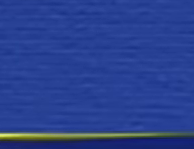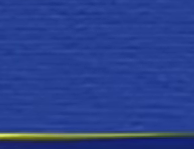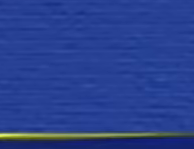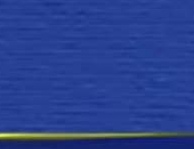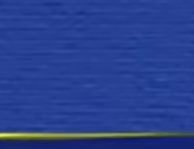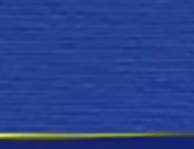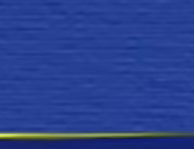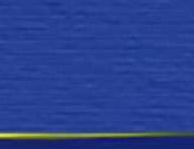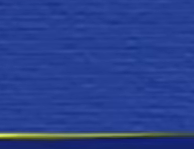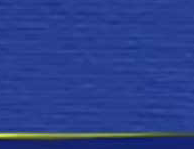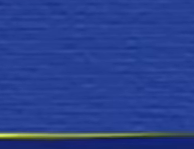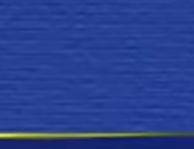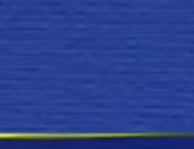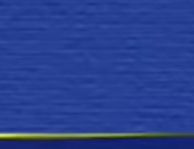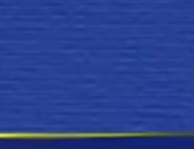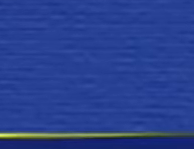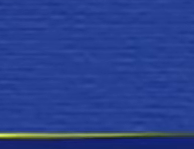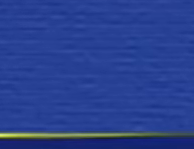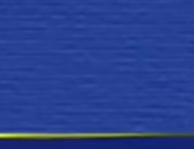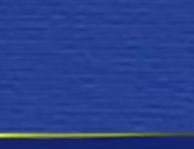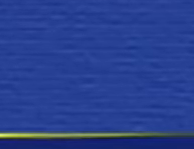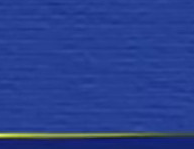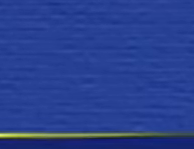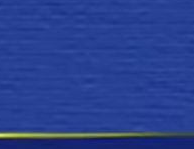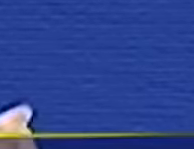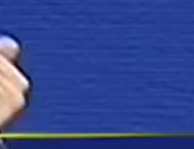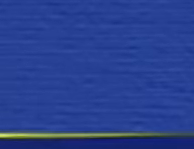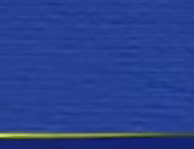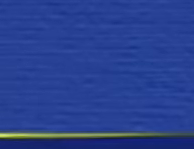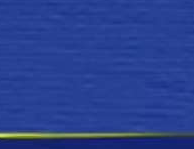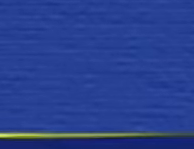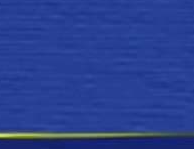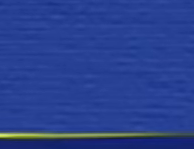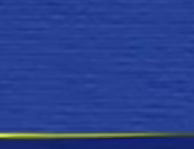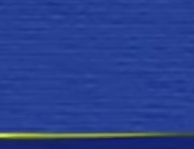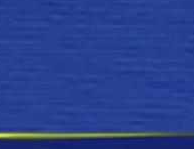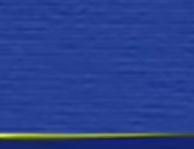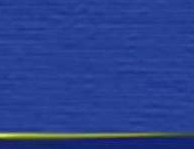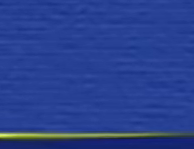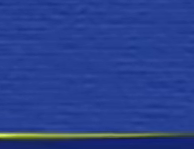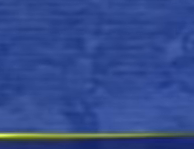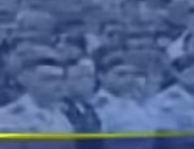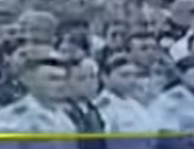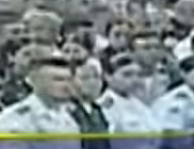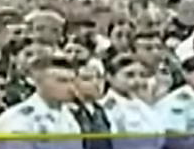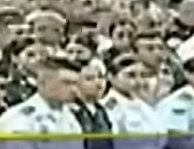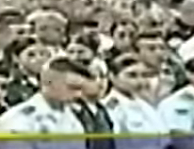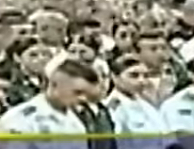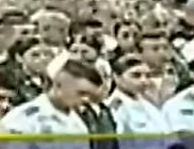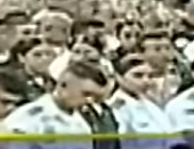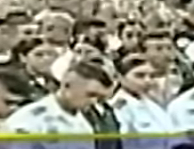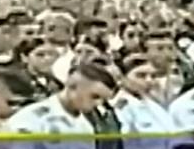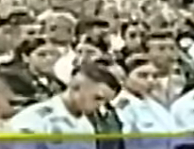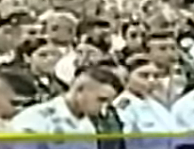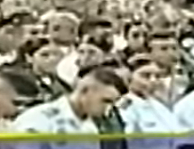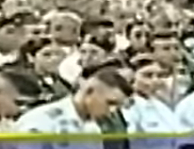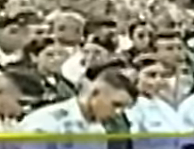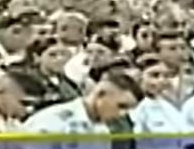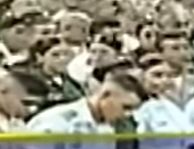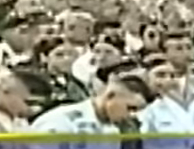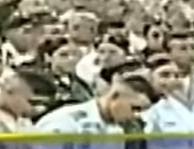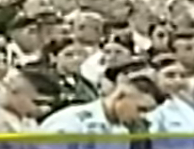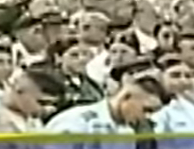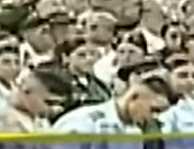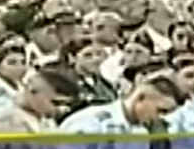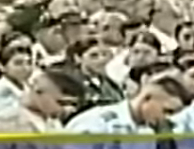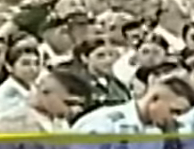ser consistente en lo que dice el texto constitucional y lo que dice precisamente de nuestra misión de garantizar